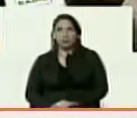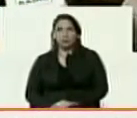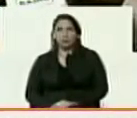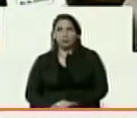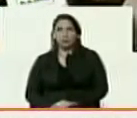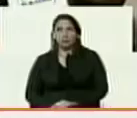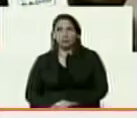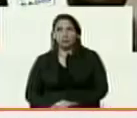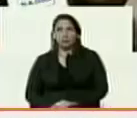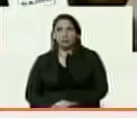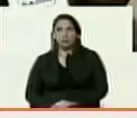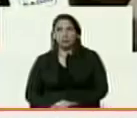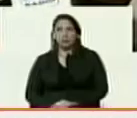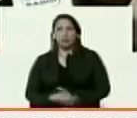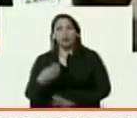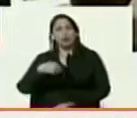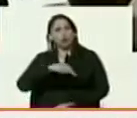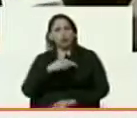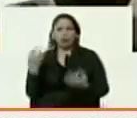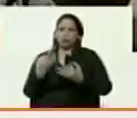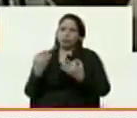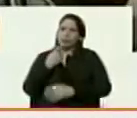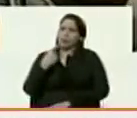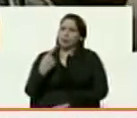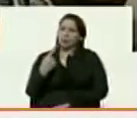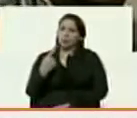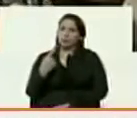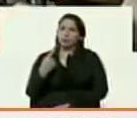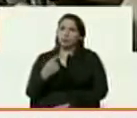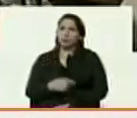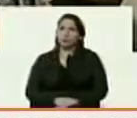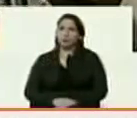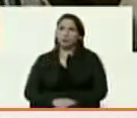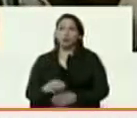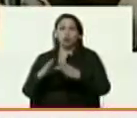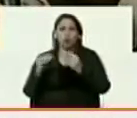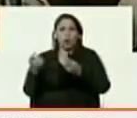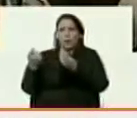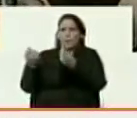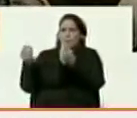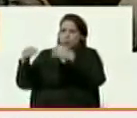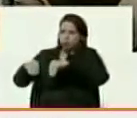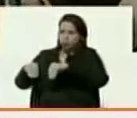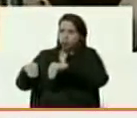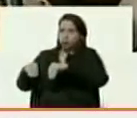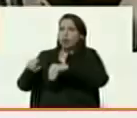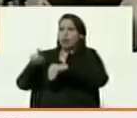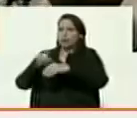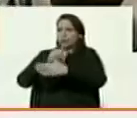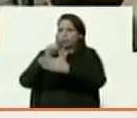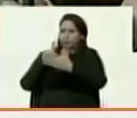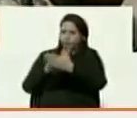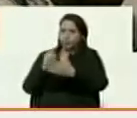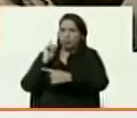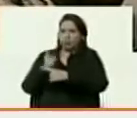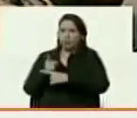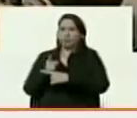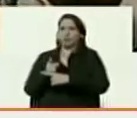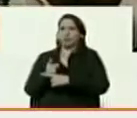o está en algún punto de debate? No, nosotros siempre hemos dicho que todas estas negociaciones son complementarias.